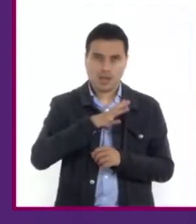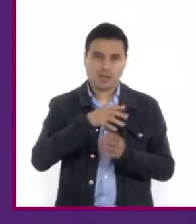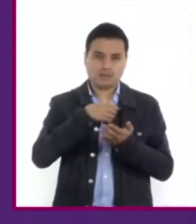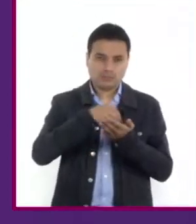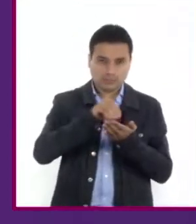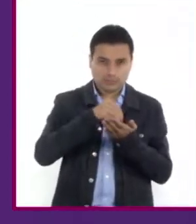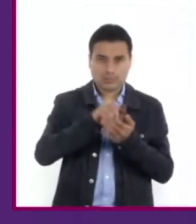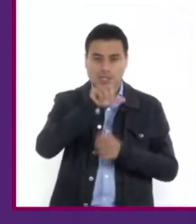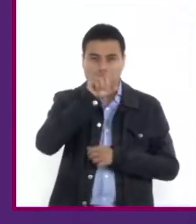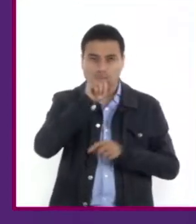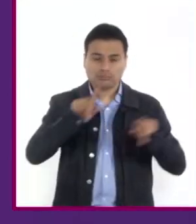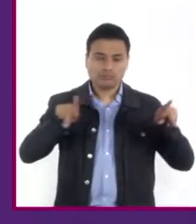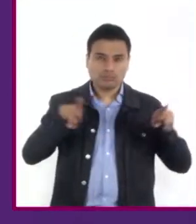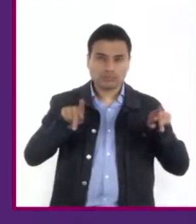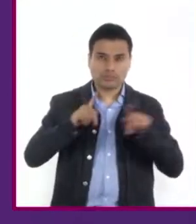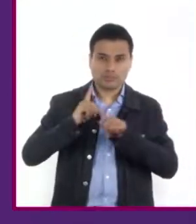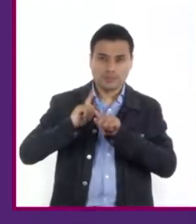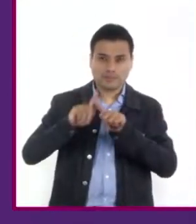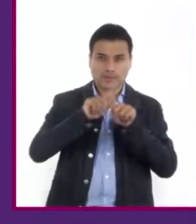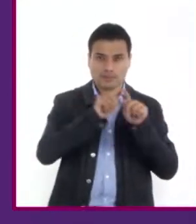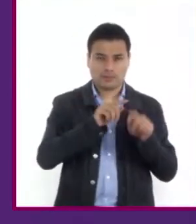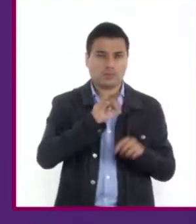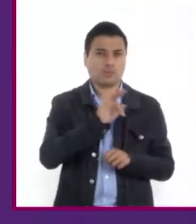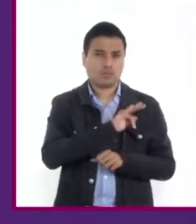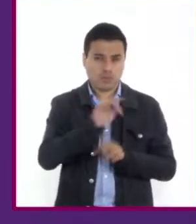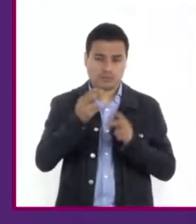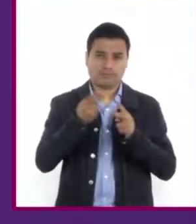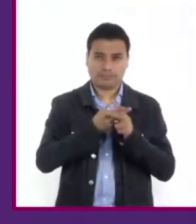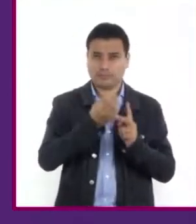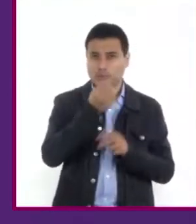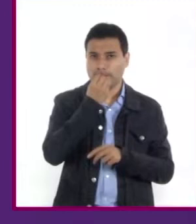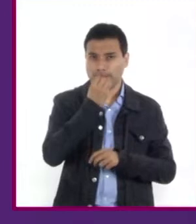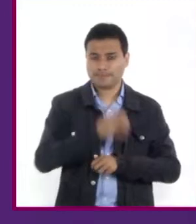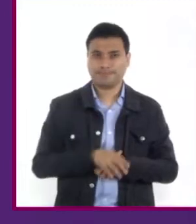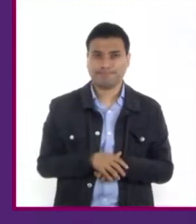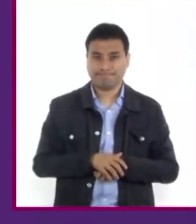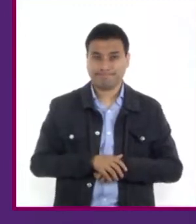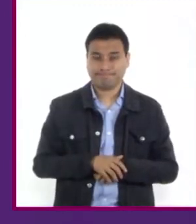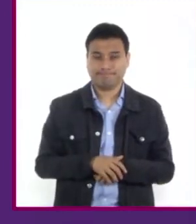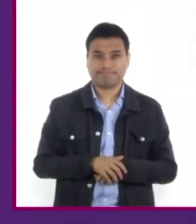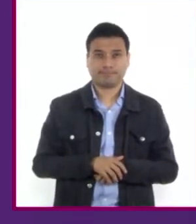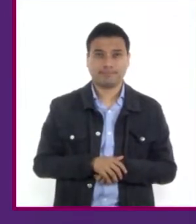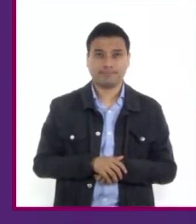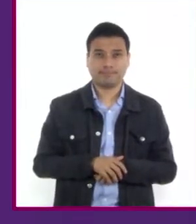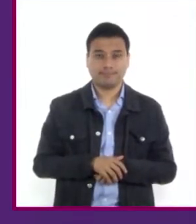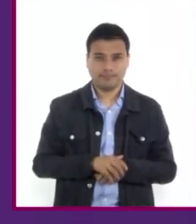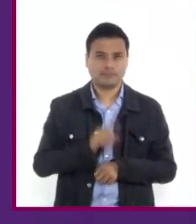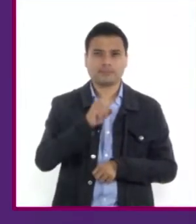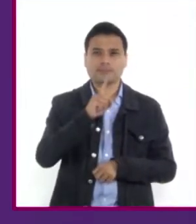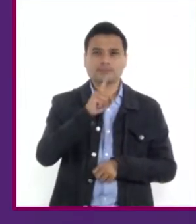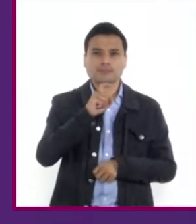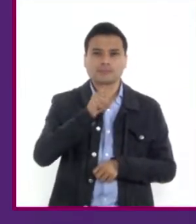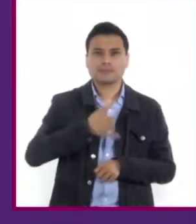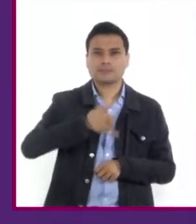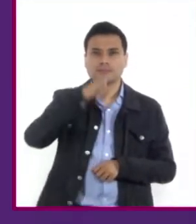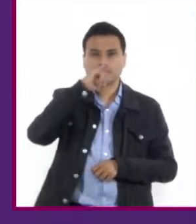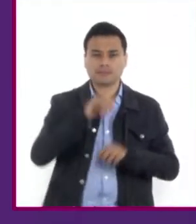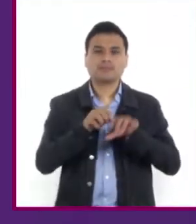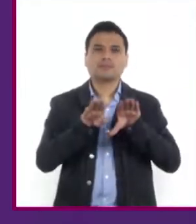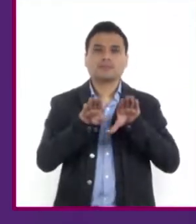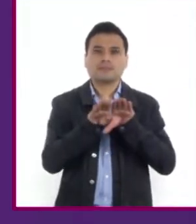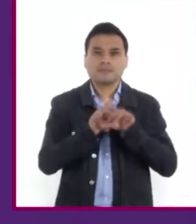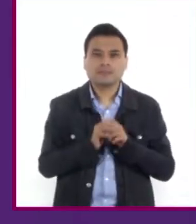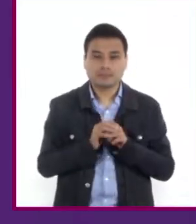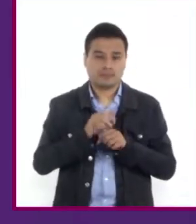aves que se embarcaban en el puerto de salida y se consumían durante el viaje. El agua de beber se